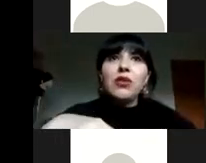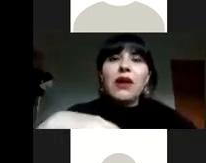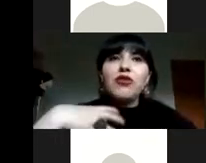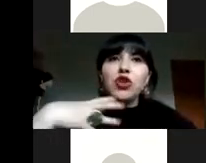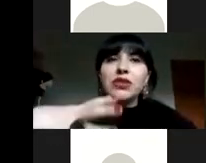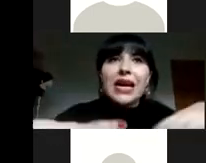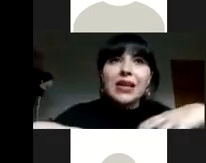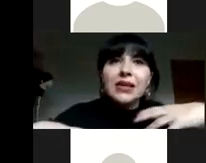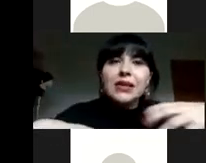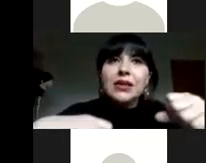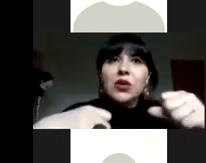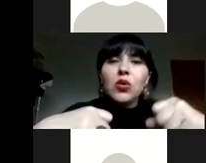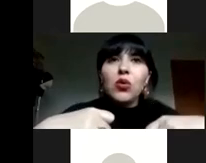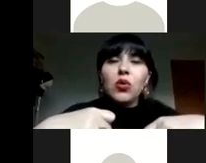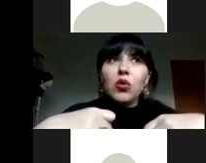el que no puedo afrontar